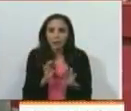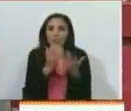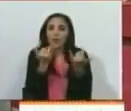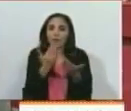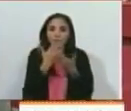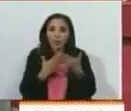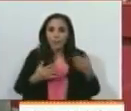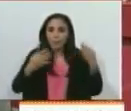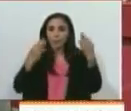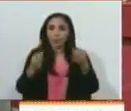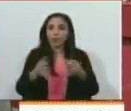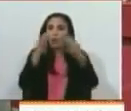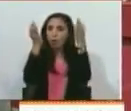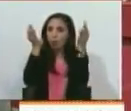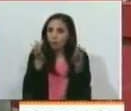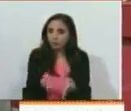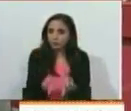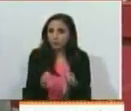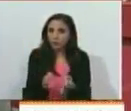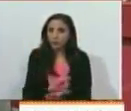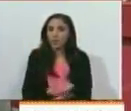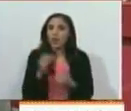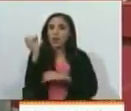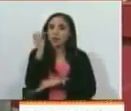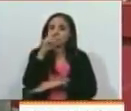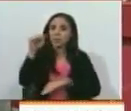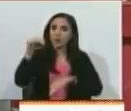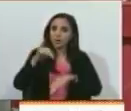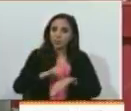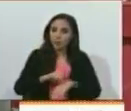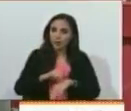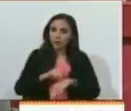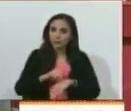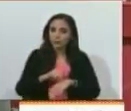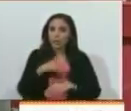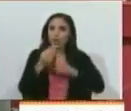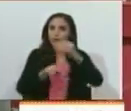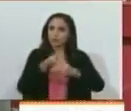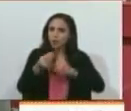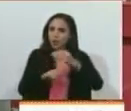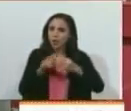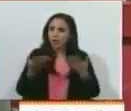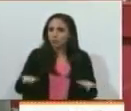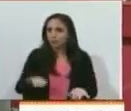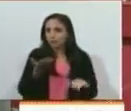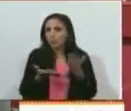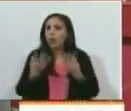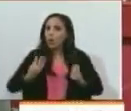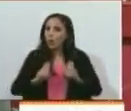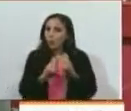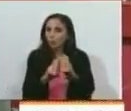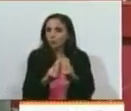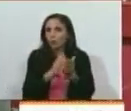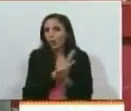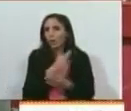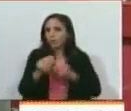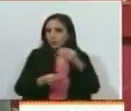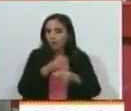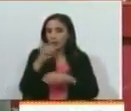las elecciones de la Asamblea Nacional sean realizadas conjuntamente con las elecciones del Presidente de la